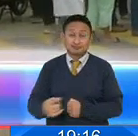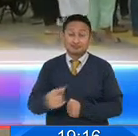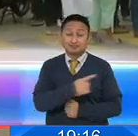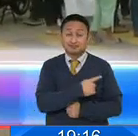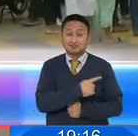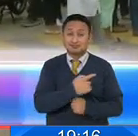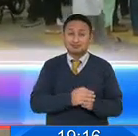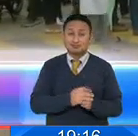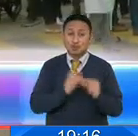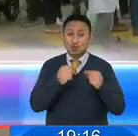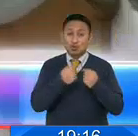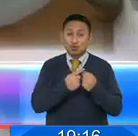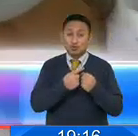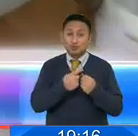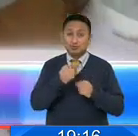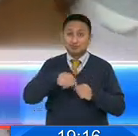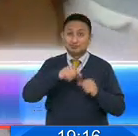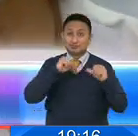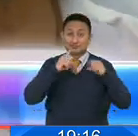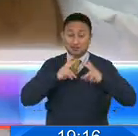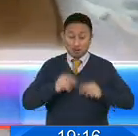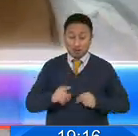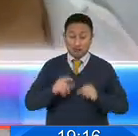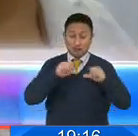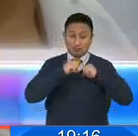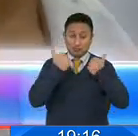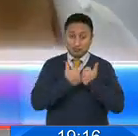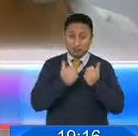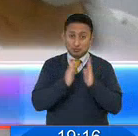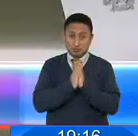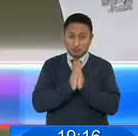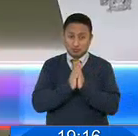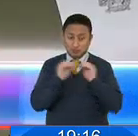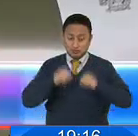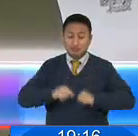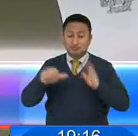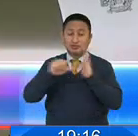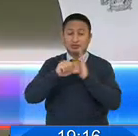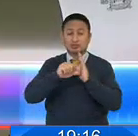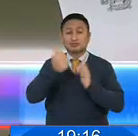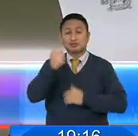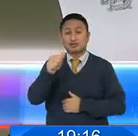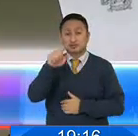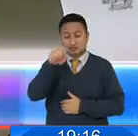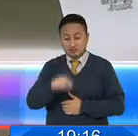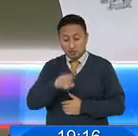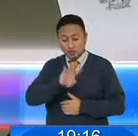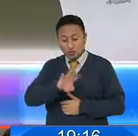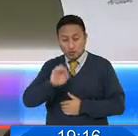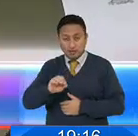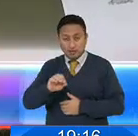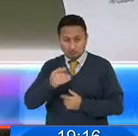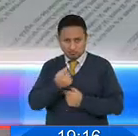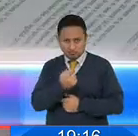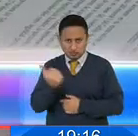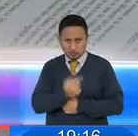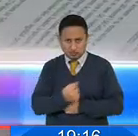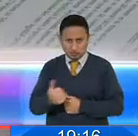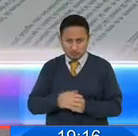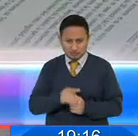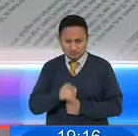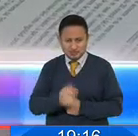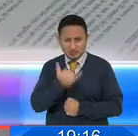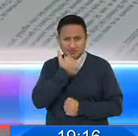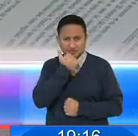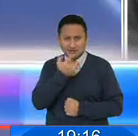el Gremio de la Salud y la Asamblea, que pide la derogatoria o modificaciones de los artículos 10 y 40 del reglamento al encontrarlos